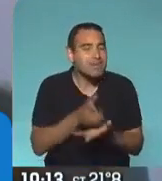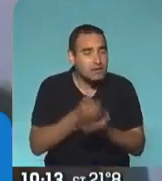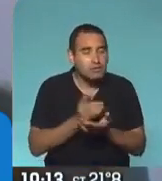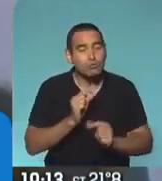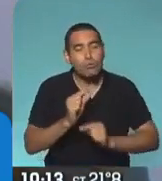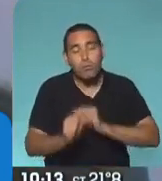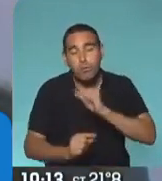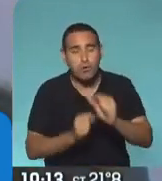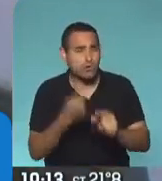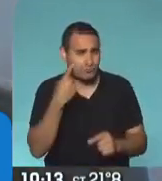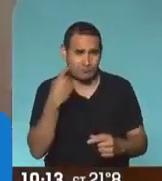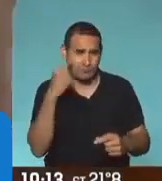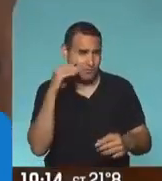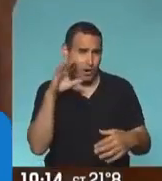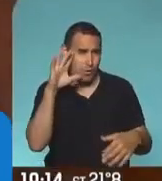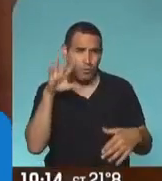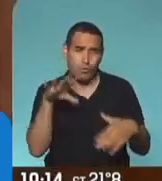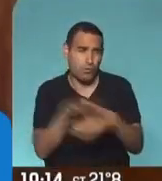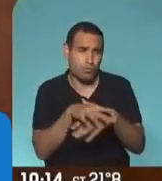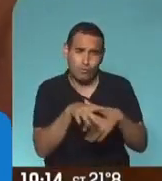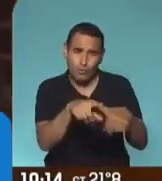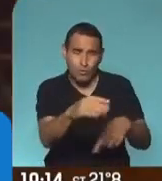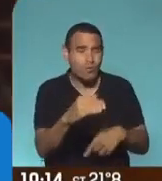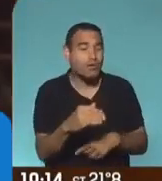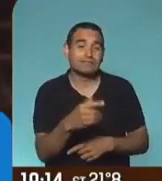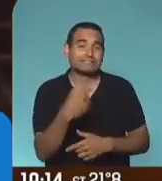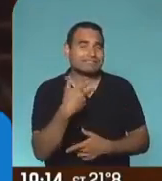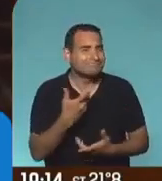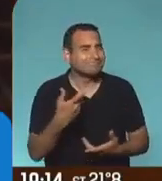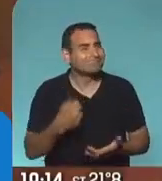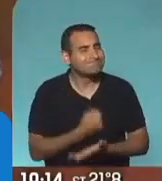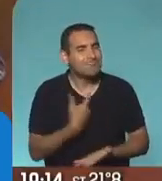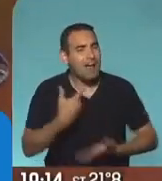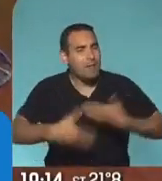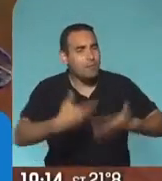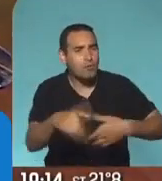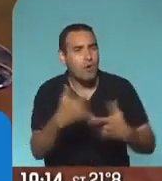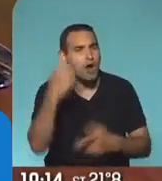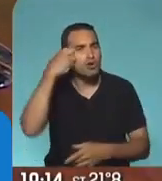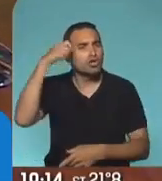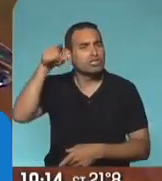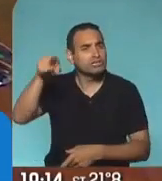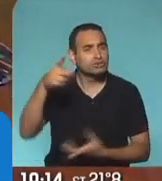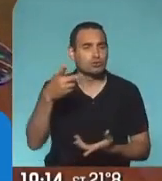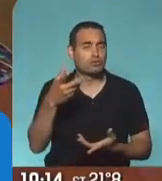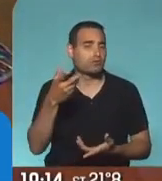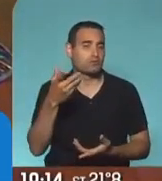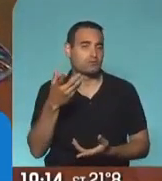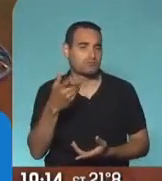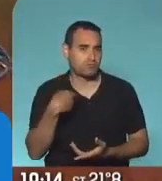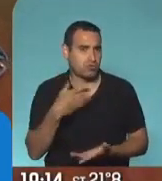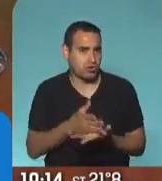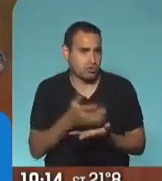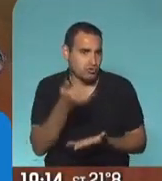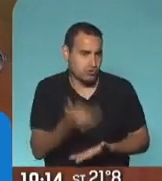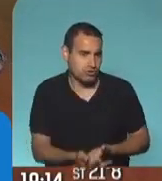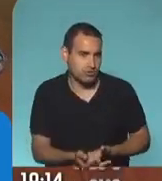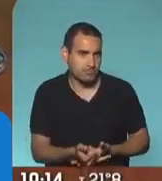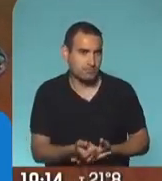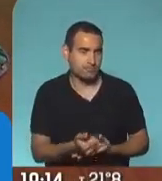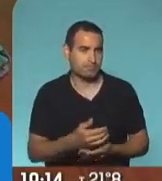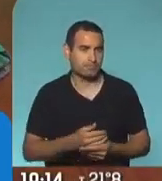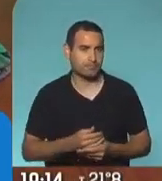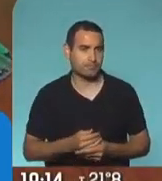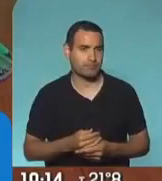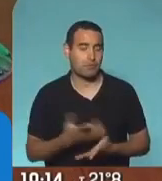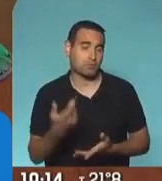coincido en este punto con vos. Qué pena que no se pueda avanzar, y quizás desde el Congreso, desde las facultades que nosotros tenemos, porque nosotros,